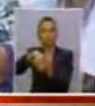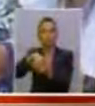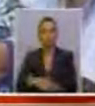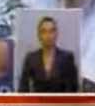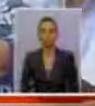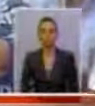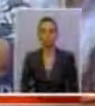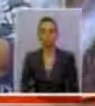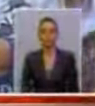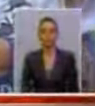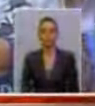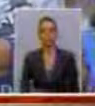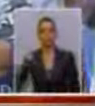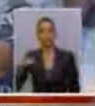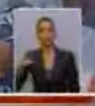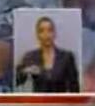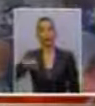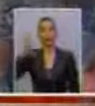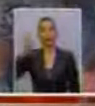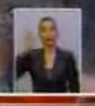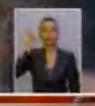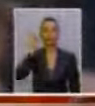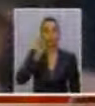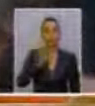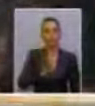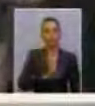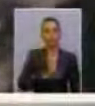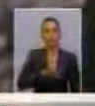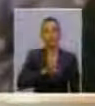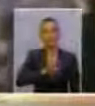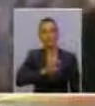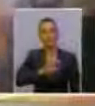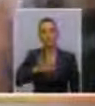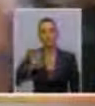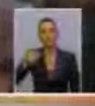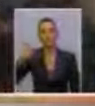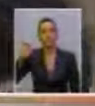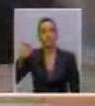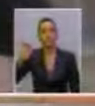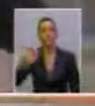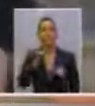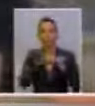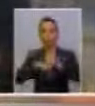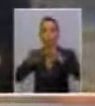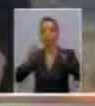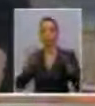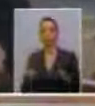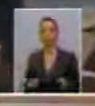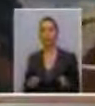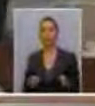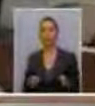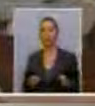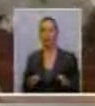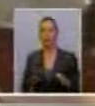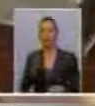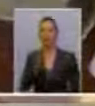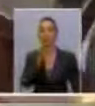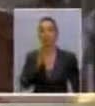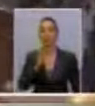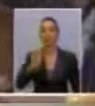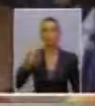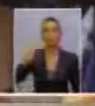que también se puso en duda, un padrón electoral que no sabemos cuántos chilenos estamos votando en realidad, aunque eso no tenga que ver directamente con el gobierno, sino que con el